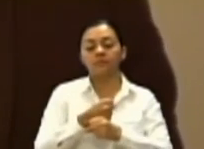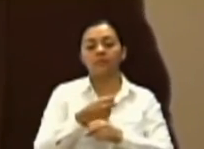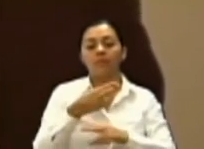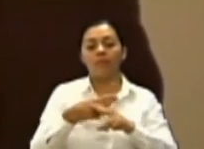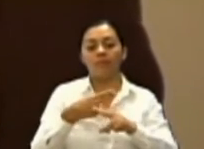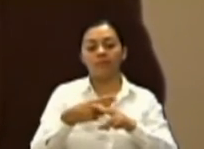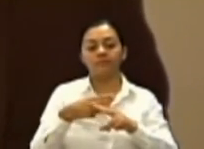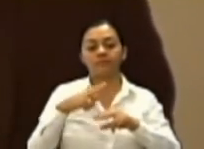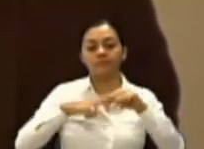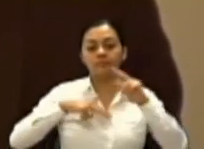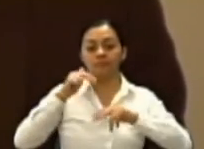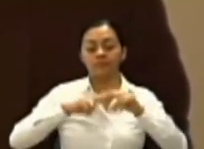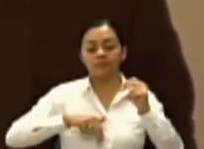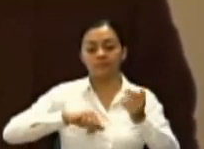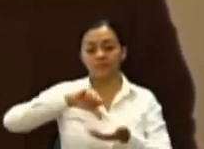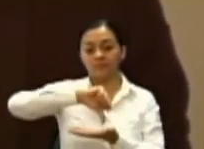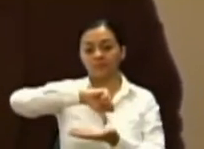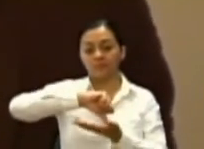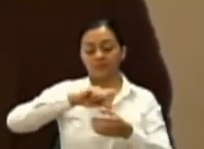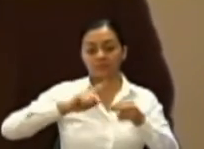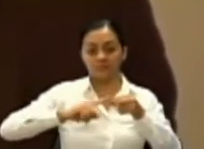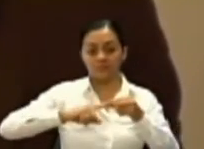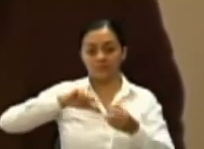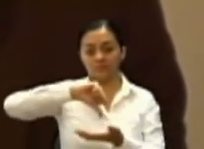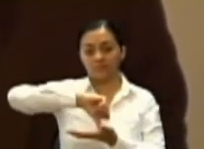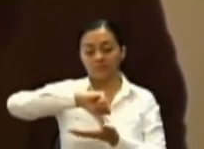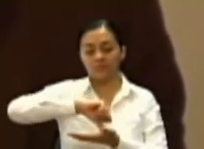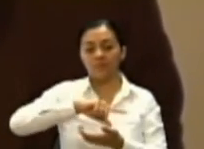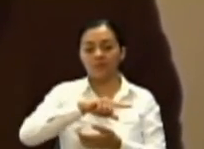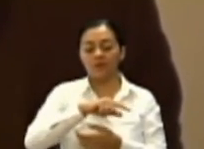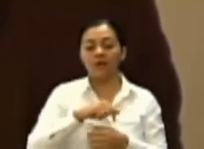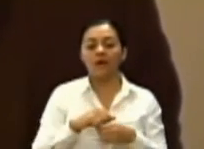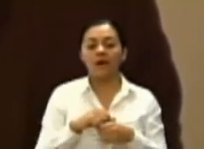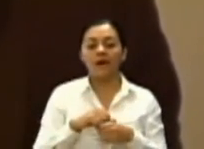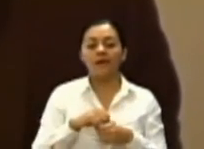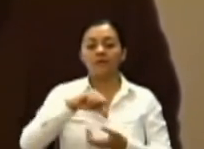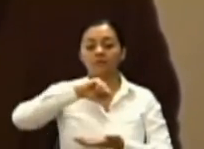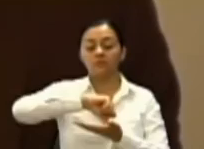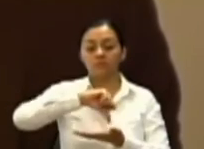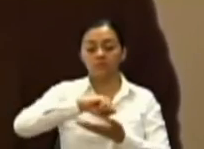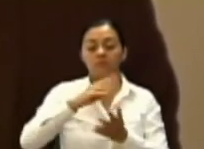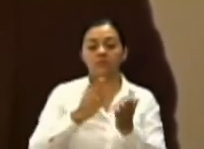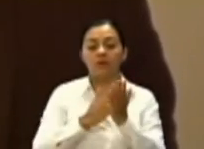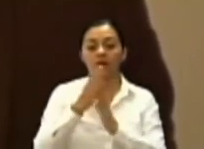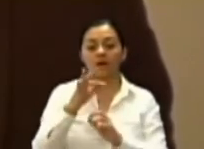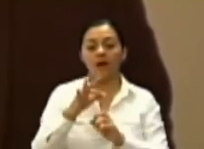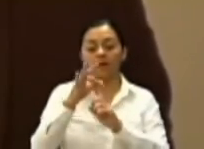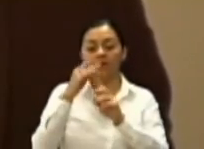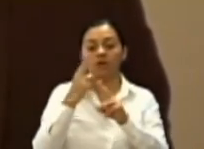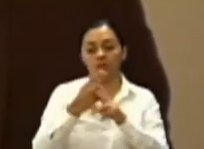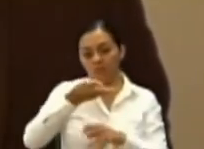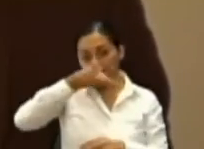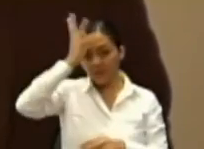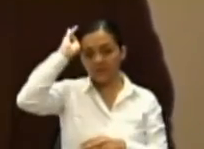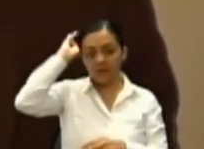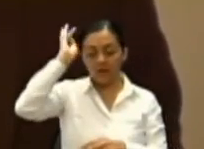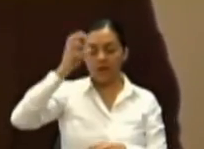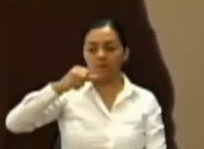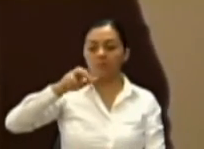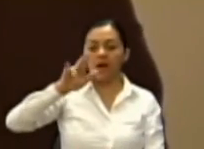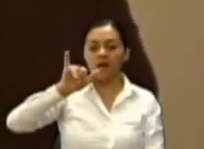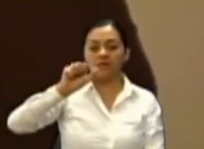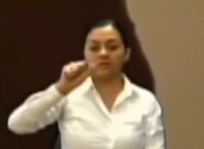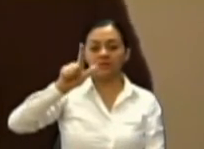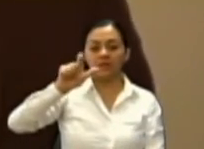está construyendo en pleno centro de quito que es el centro especializado ambulatorio la mariscal del instituto de cuestiones de seguridad social